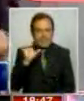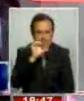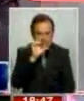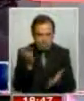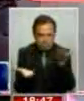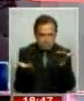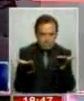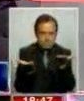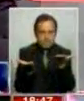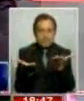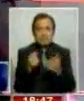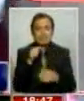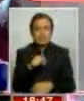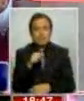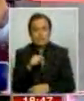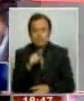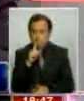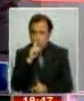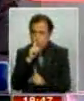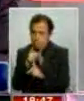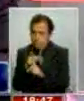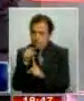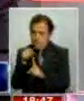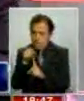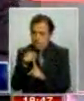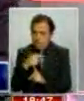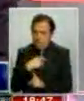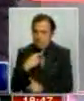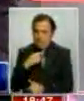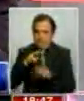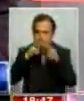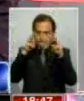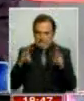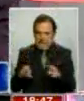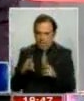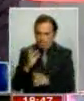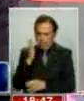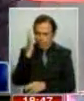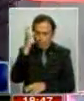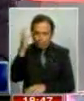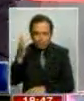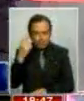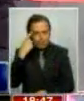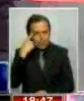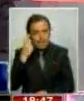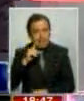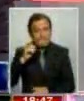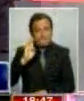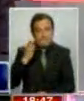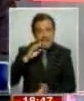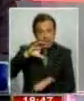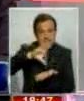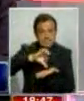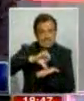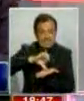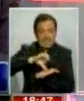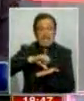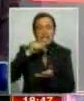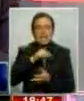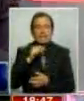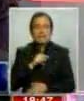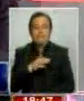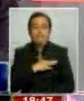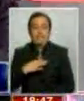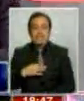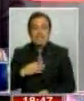¿cierto? Y en este sentido, tanto con las expectativas que tiene el mercado, así como las que tiene, digamos, el Banco Central, el Ministerio de Hacienda cree de que